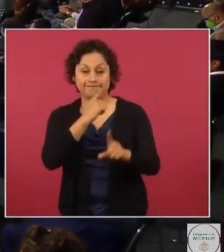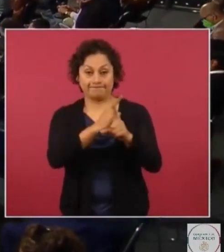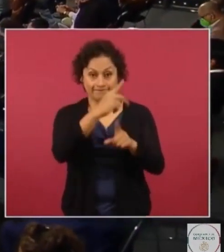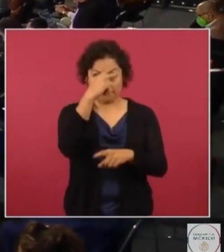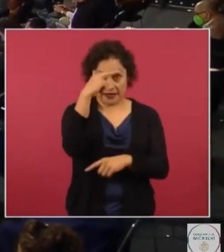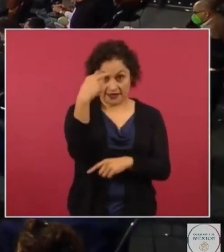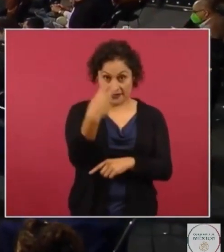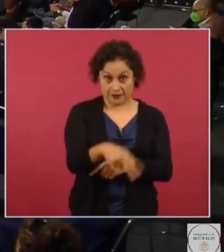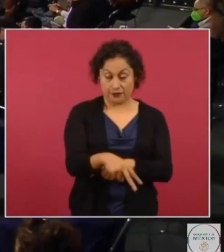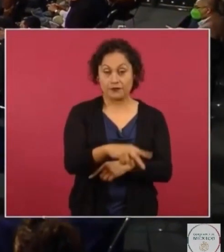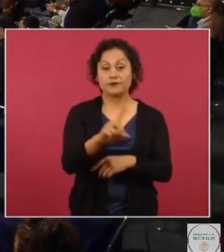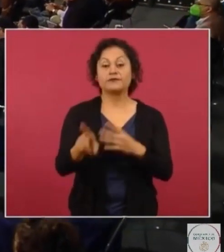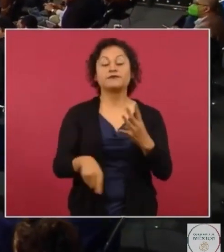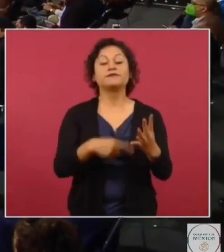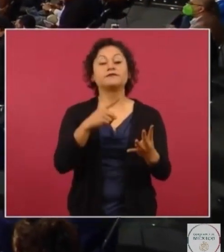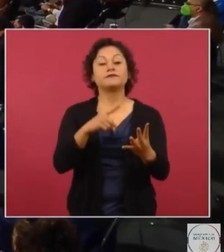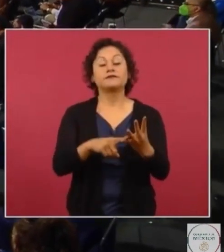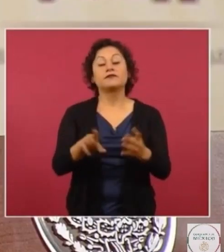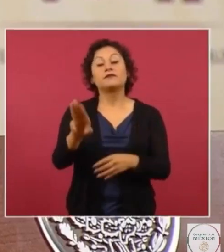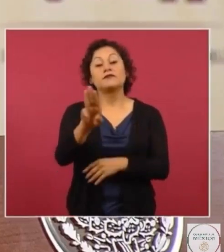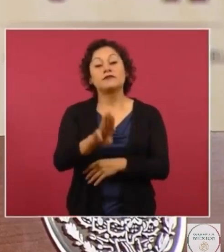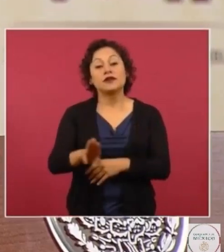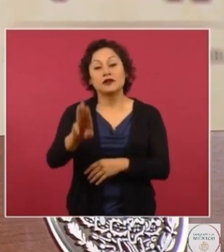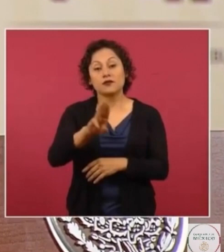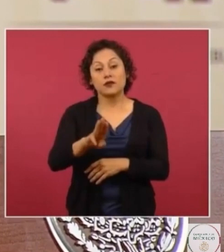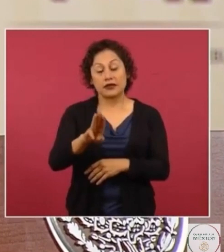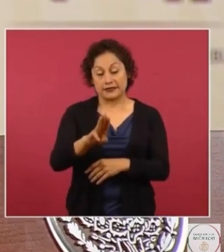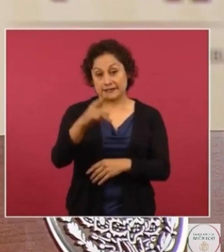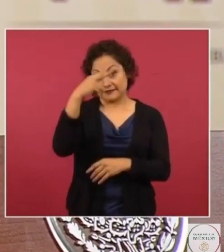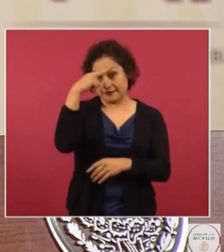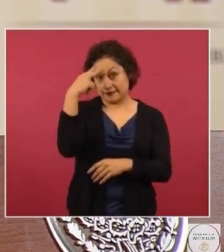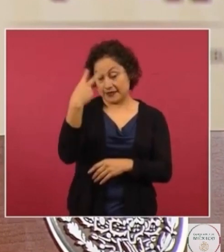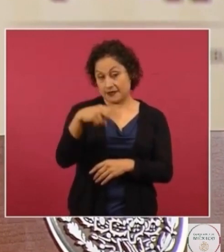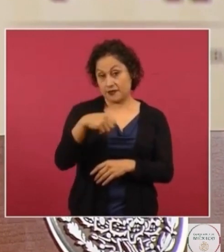miércoles México-Canadá. Es